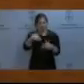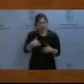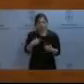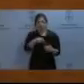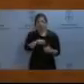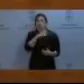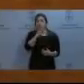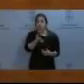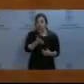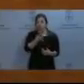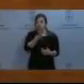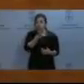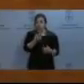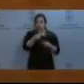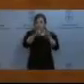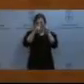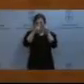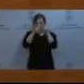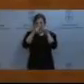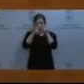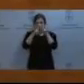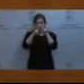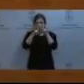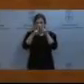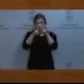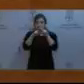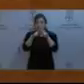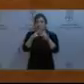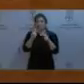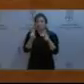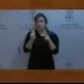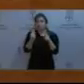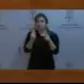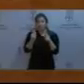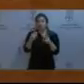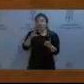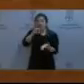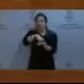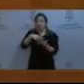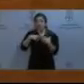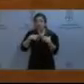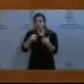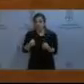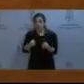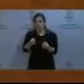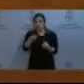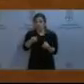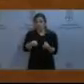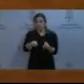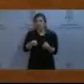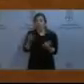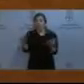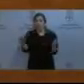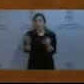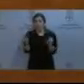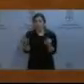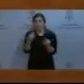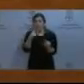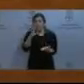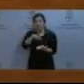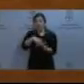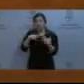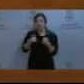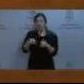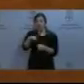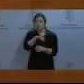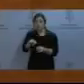Pues sencillamente porque el hospital está ocupado por el centro de salud. ¿Qué ocurre en el centro de salud actual mientras tanto? Pues que existe un problema serio de espacio, no hay